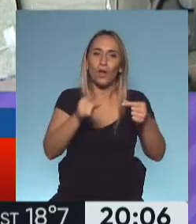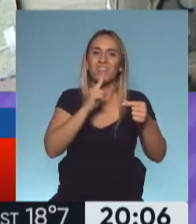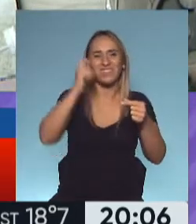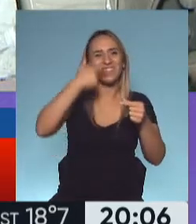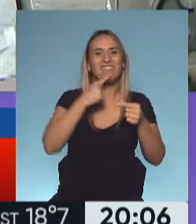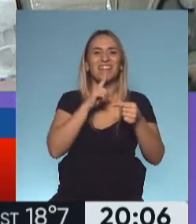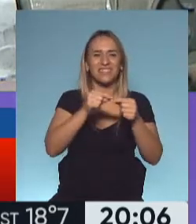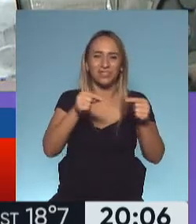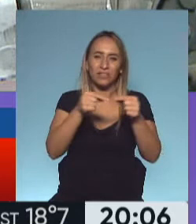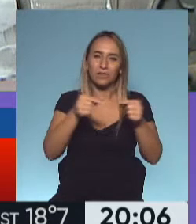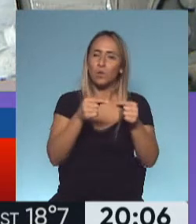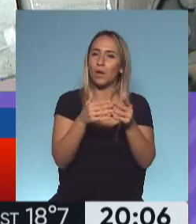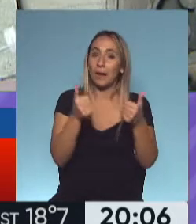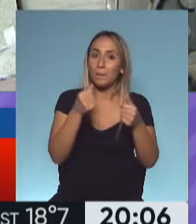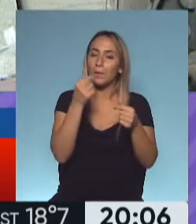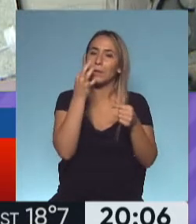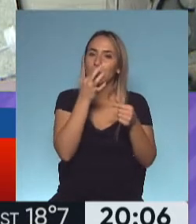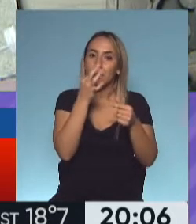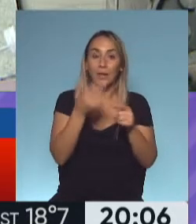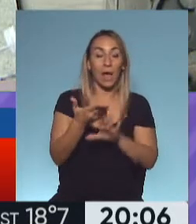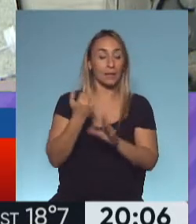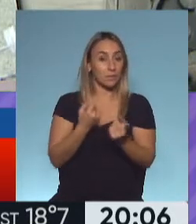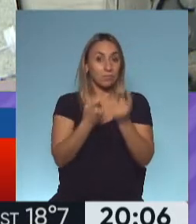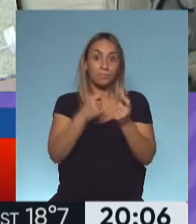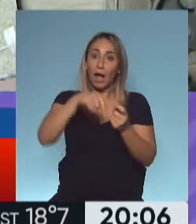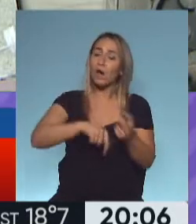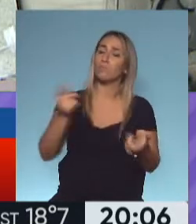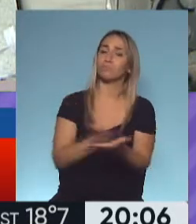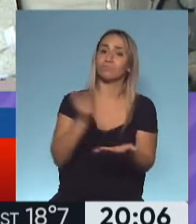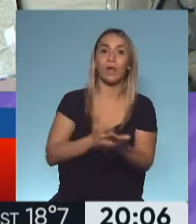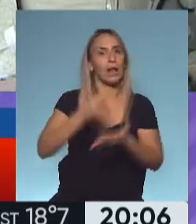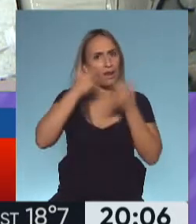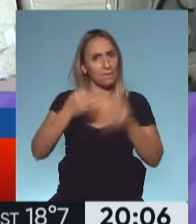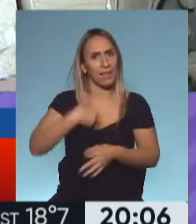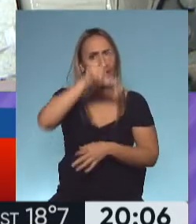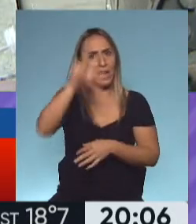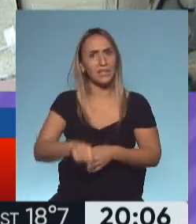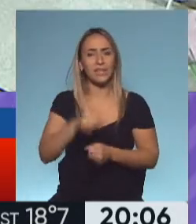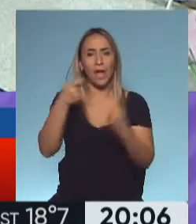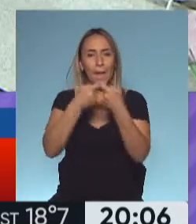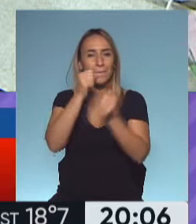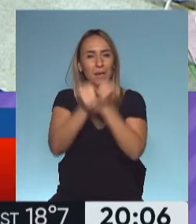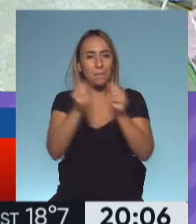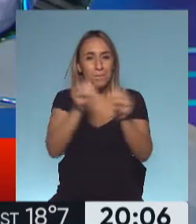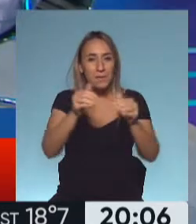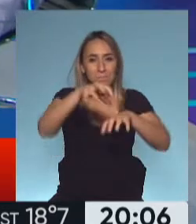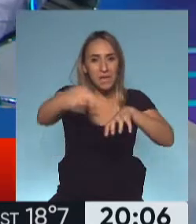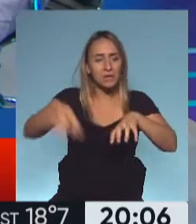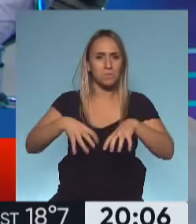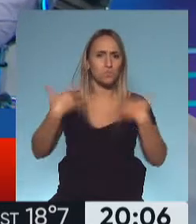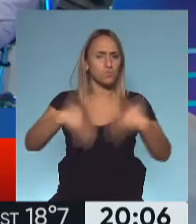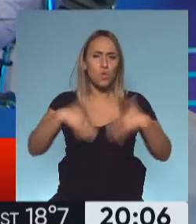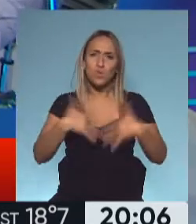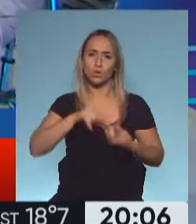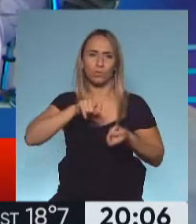que antes se importaban totalmente y que hoy lo están haciendo. La verdad que las pymes en la Argentina han hecho muchísimas innovaciones y reconversiones